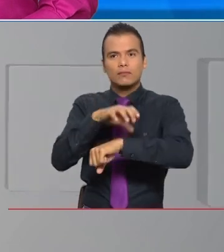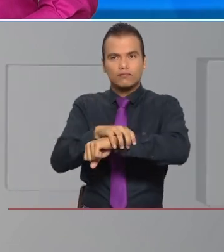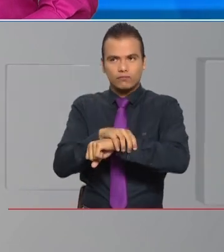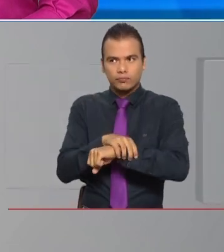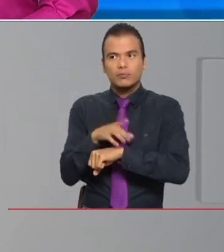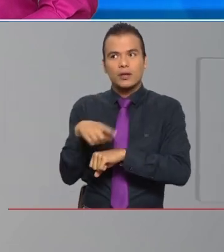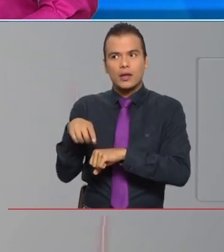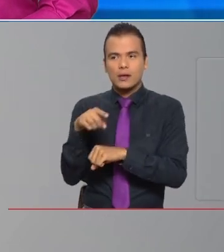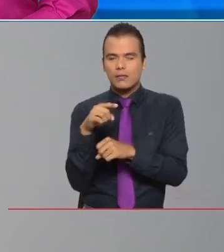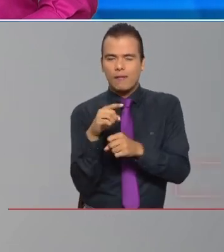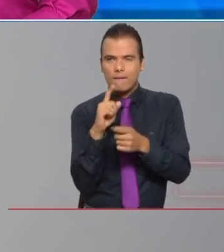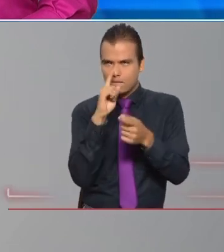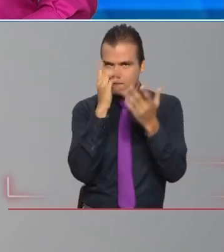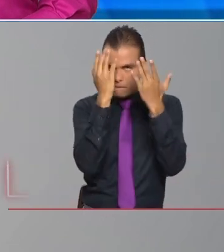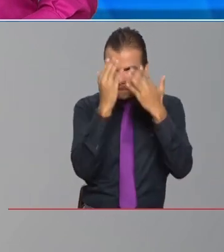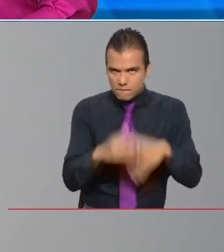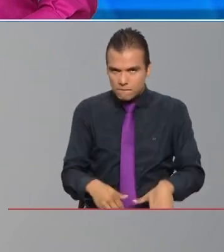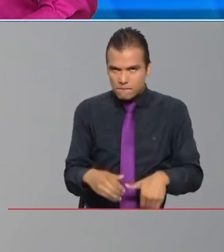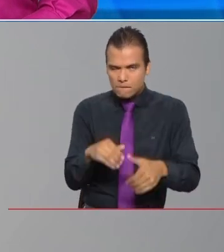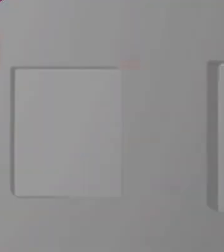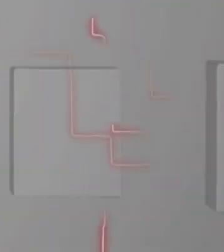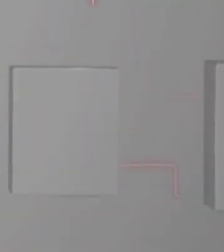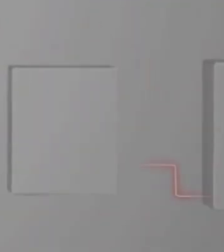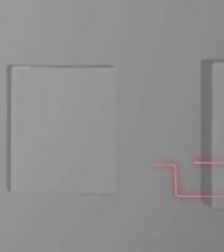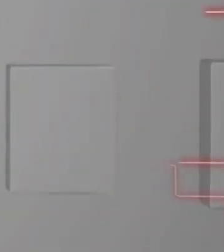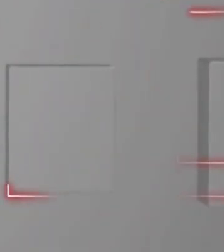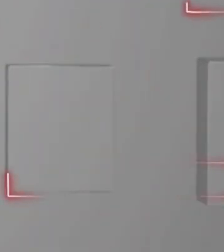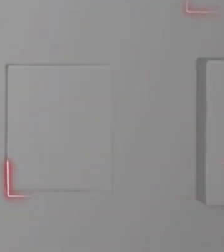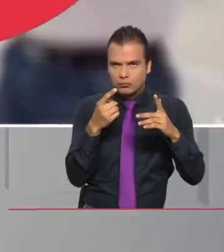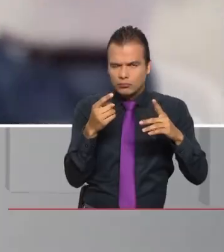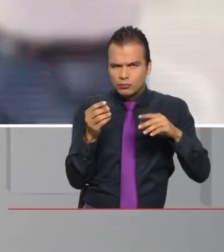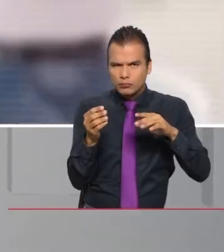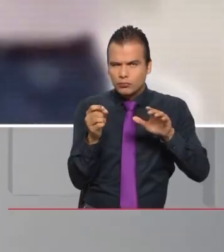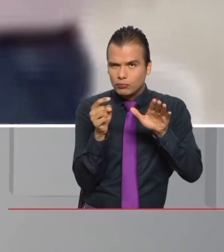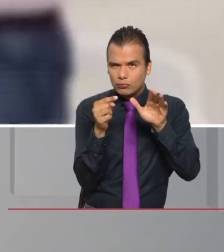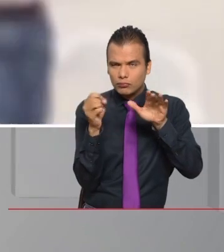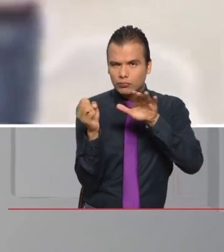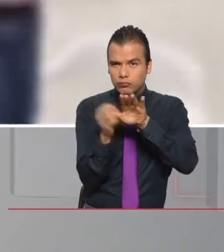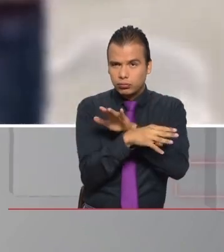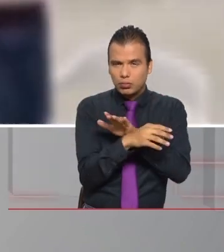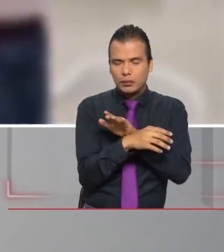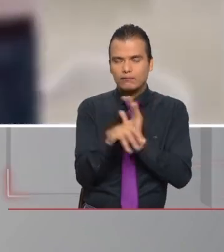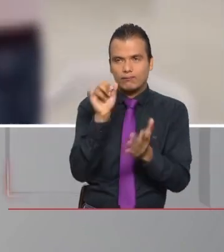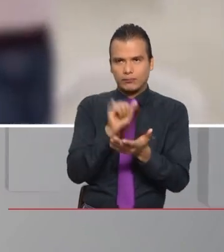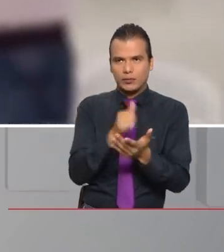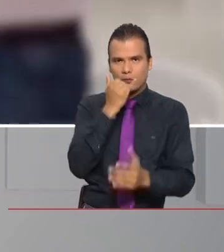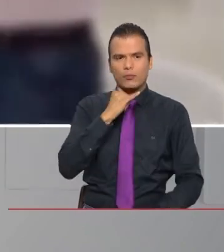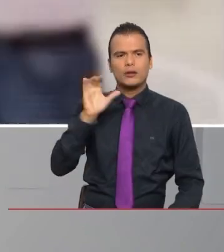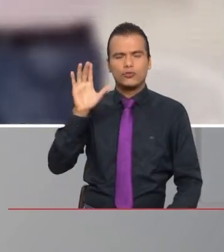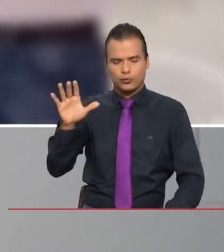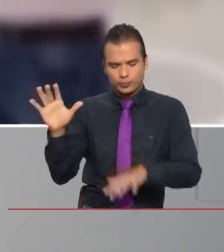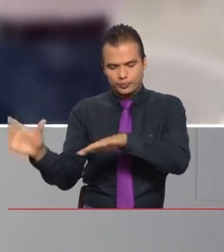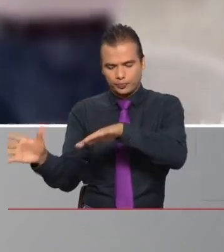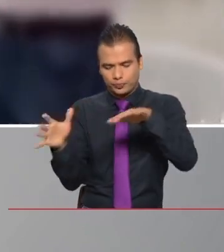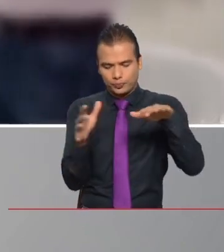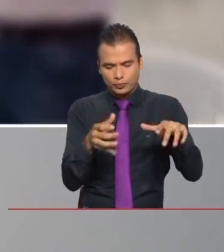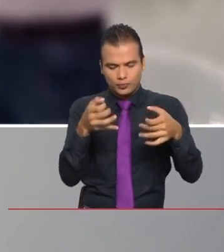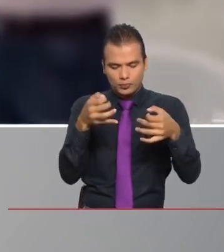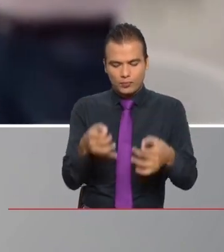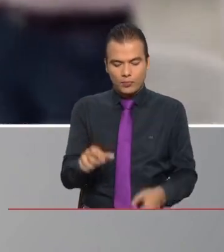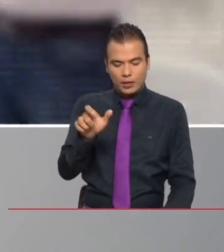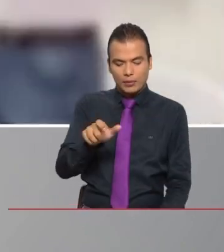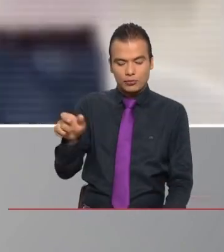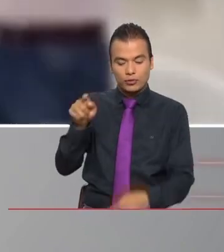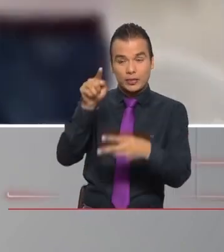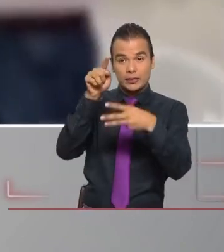Tres presuntos líderes de una red narcotraficante vinculada al envío de toneladas de clorhidrato de cocaína desde el puerto de Buenaventura fueron